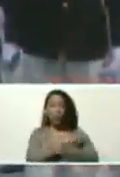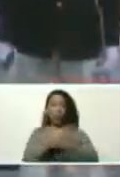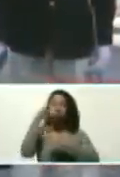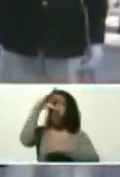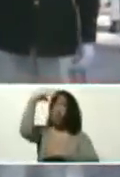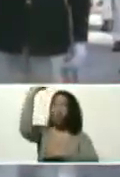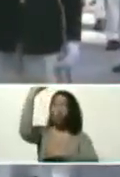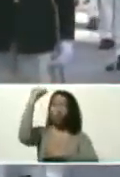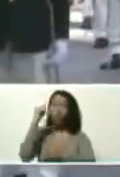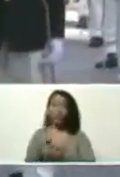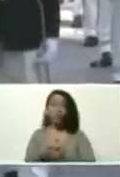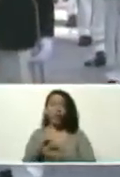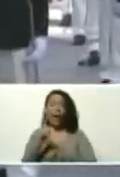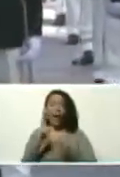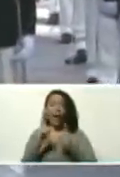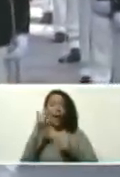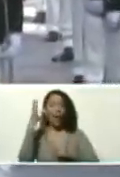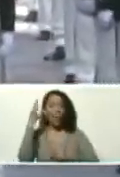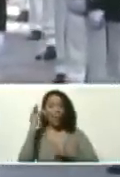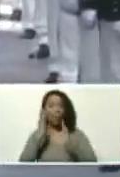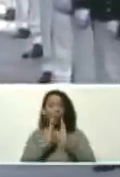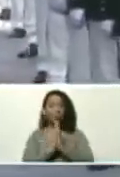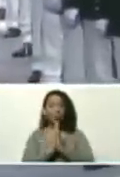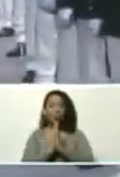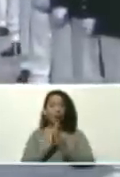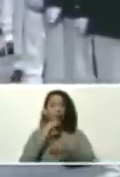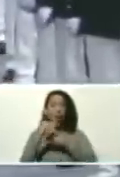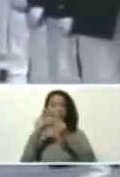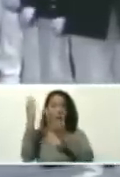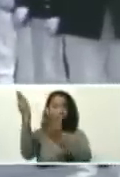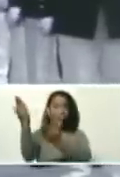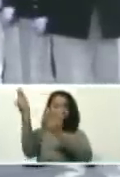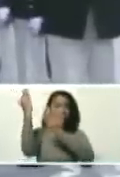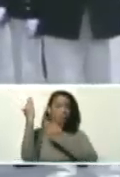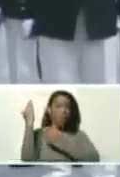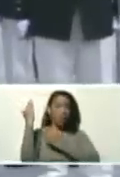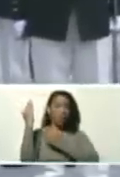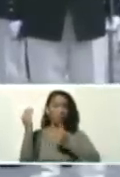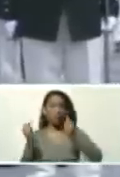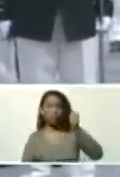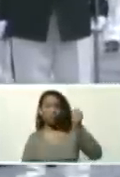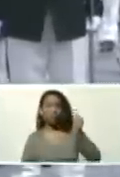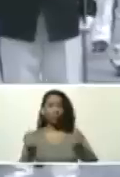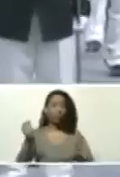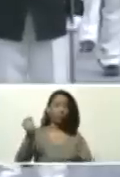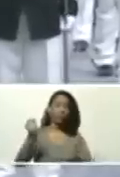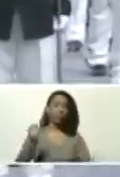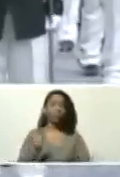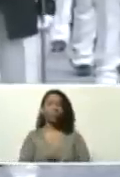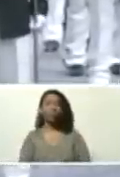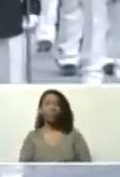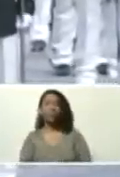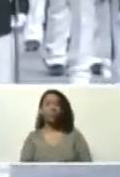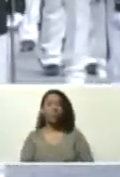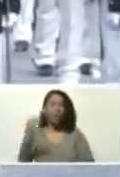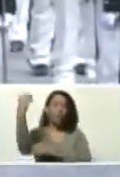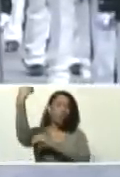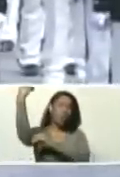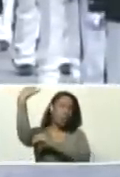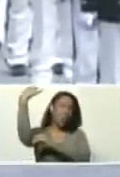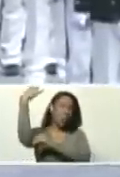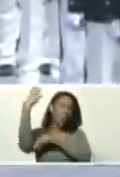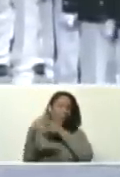adoradas patronas por haber sido Serviola y Timonel, el faro que iluminó la senda